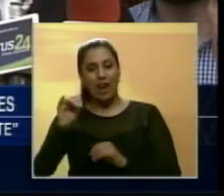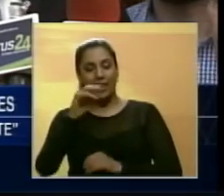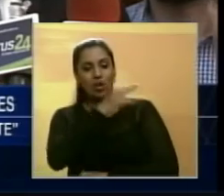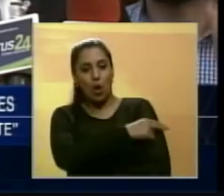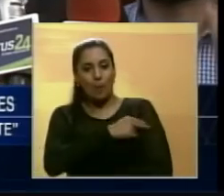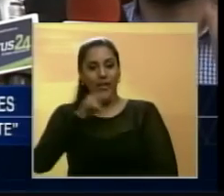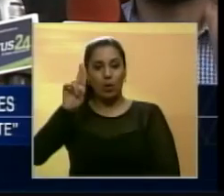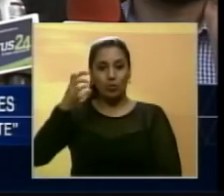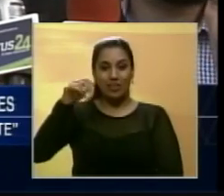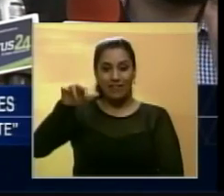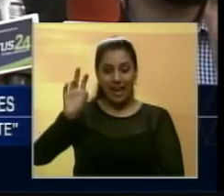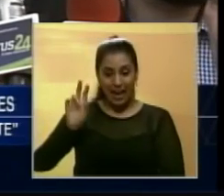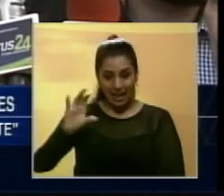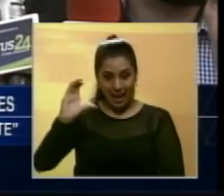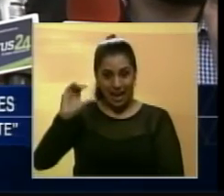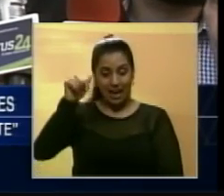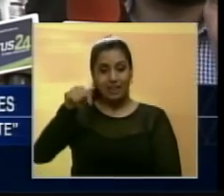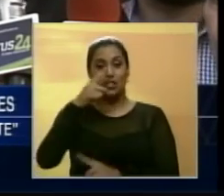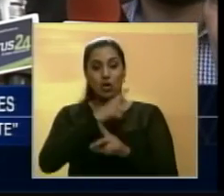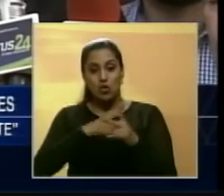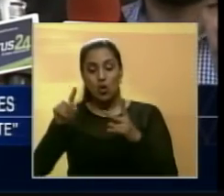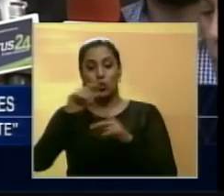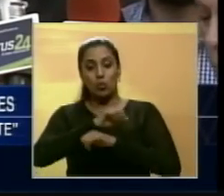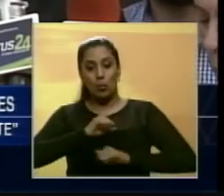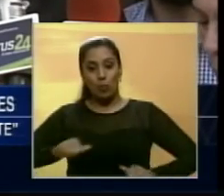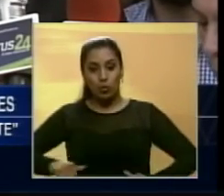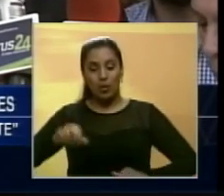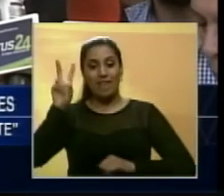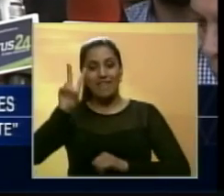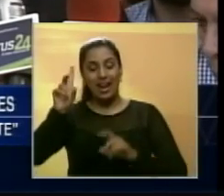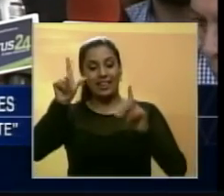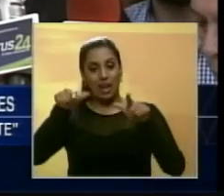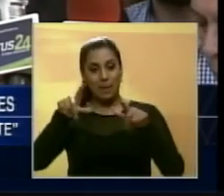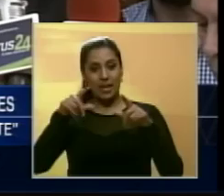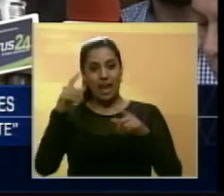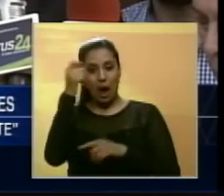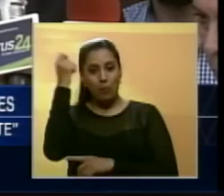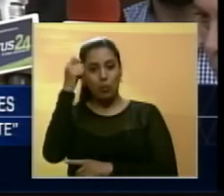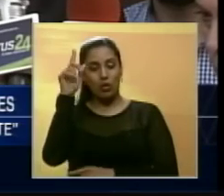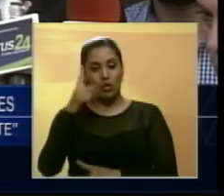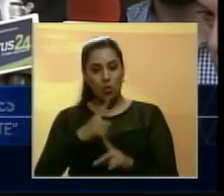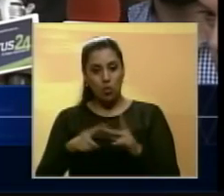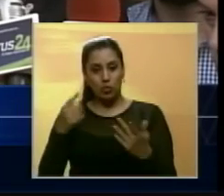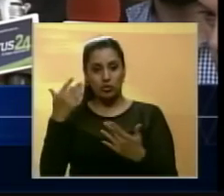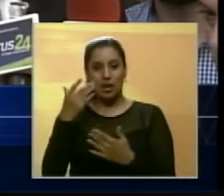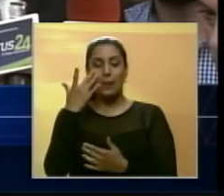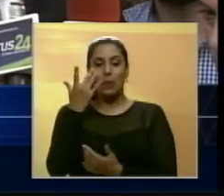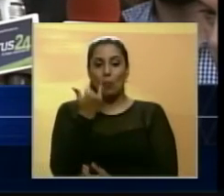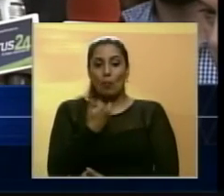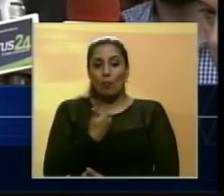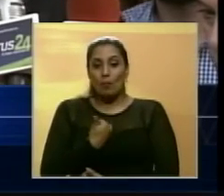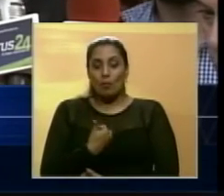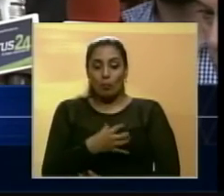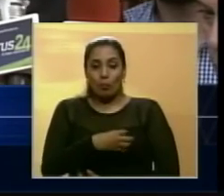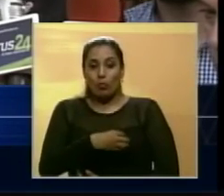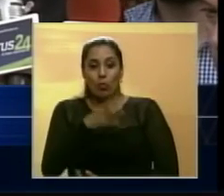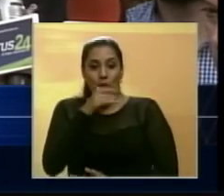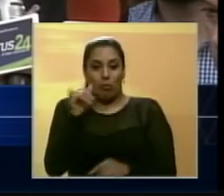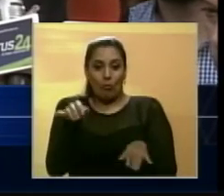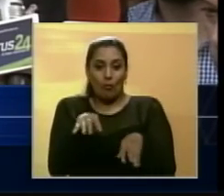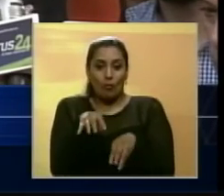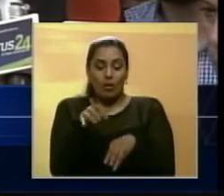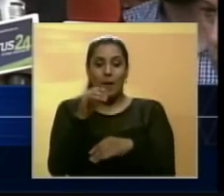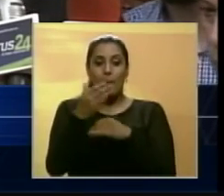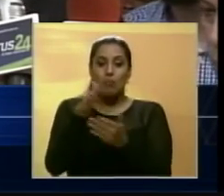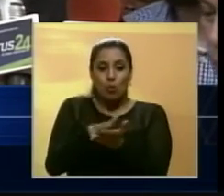Hospital Universitario de Caracas y situación similar en Portuguesa, Vargas y Apure. Causas múltiples, la desnutrición materna, que va de la mano